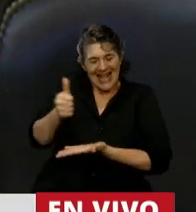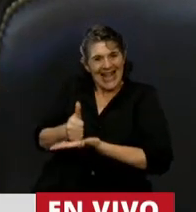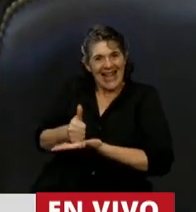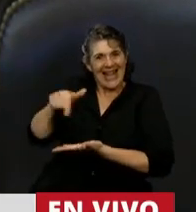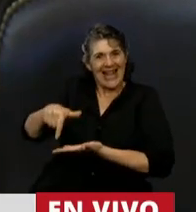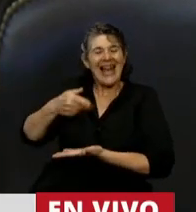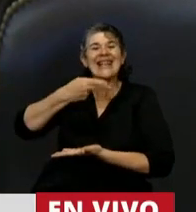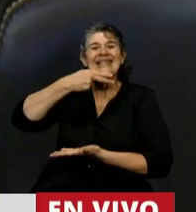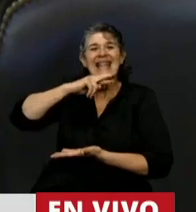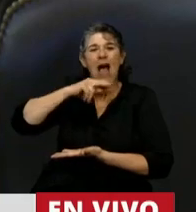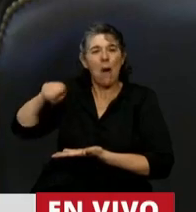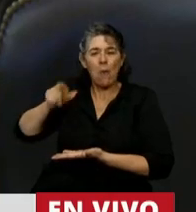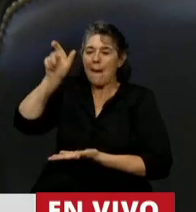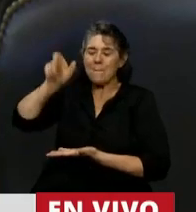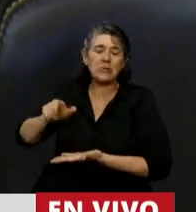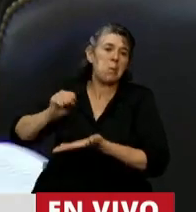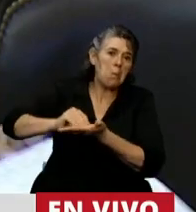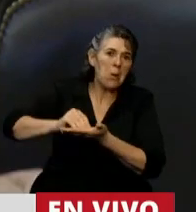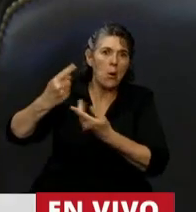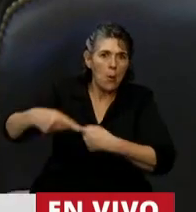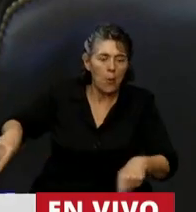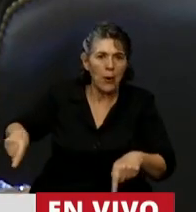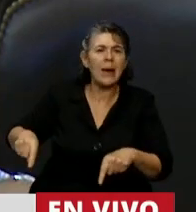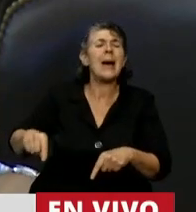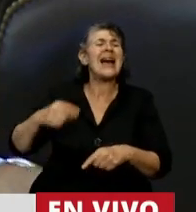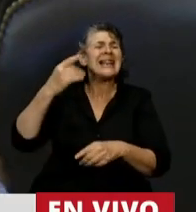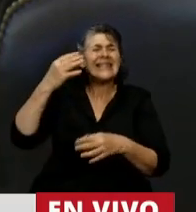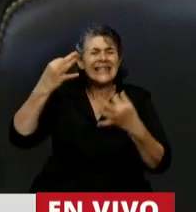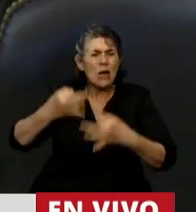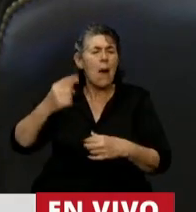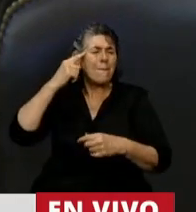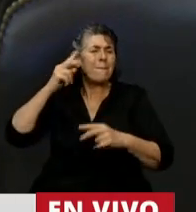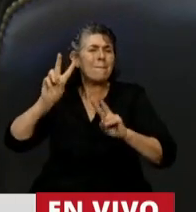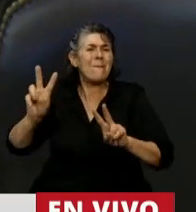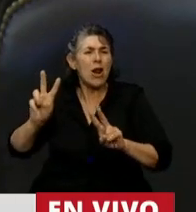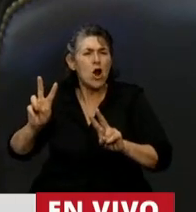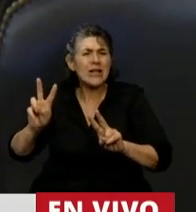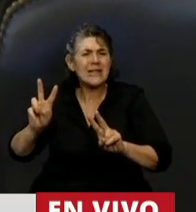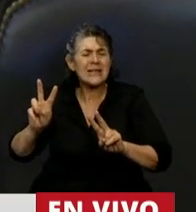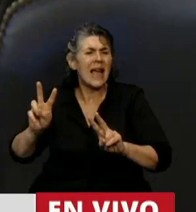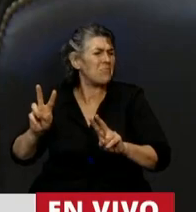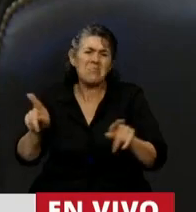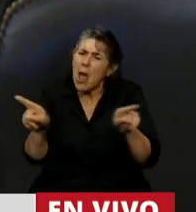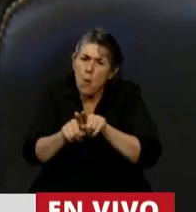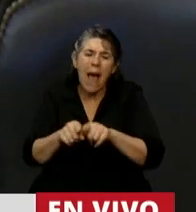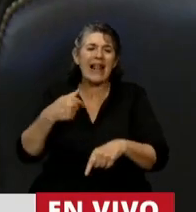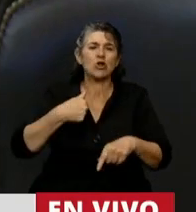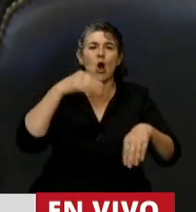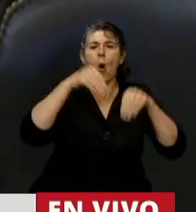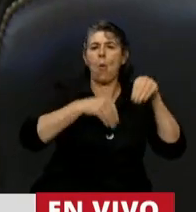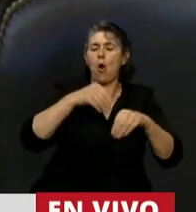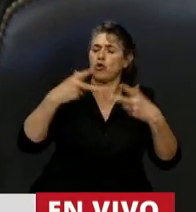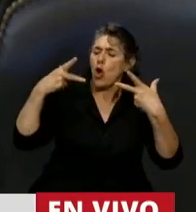vida pública y política el pensamiento auténticamente peronista, estarían votando como yo lo haré hoy.